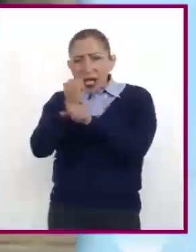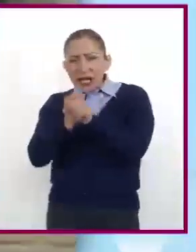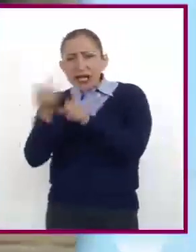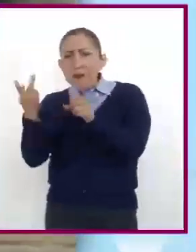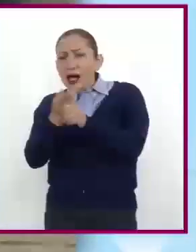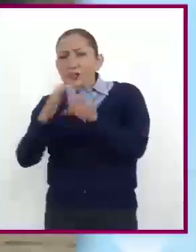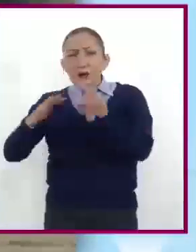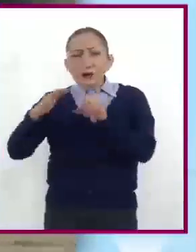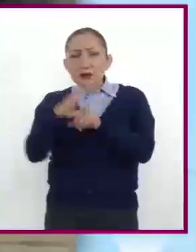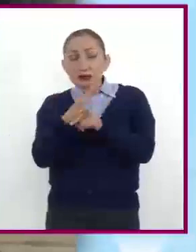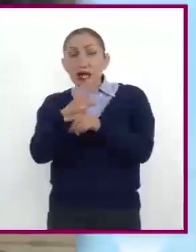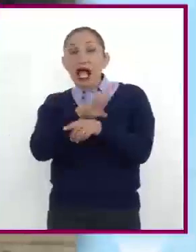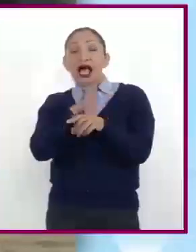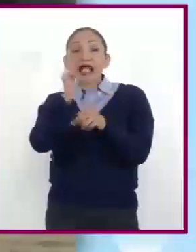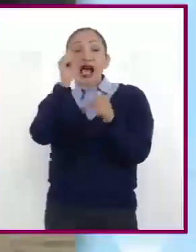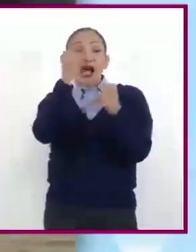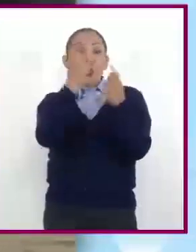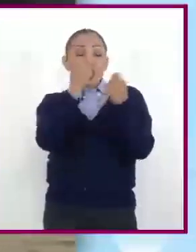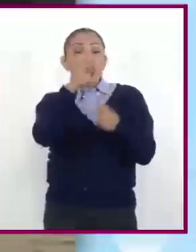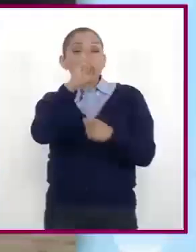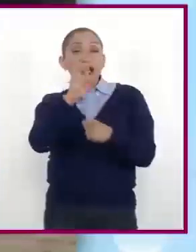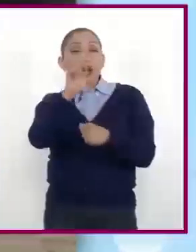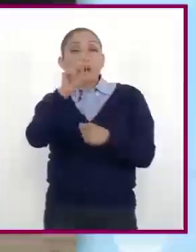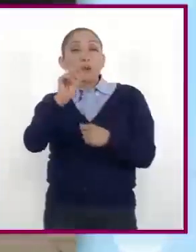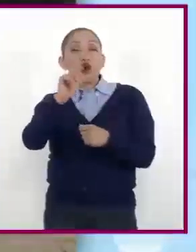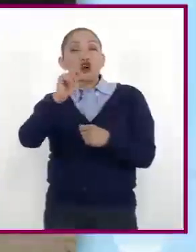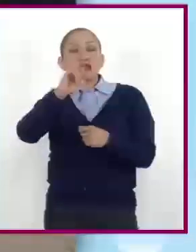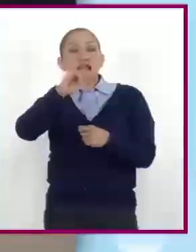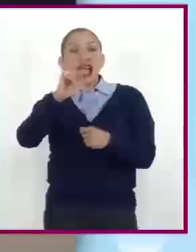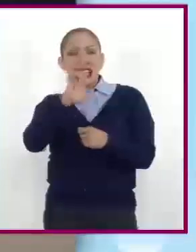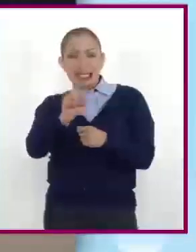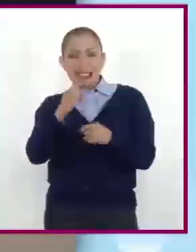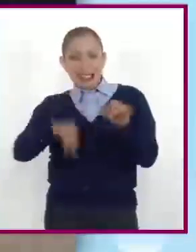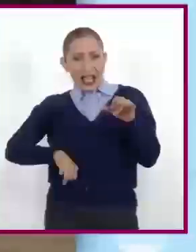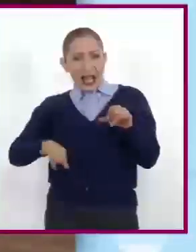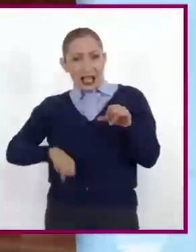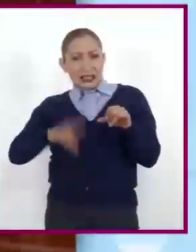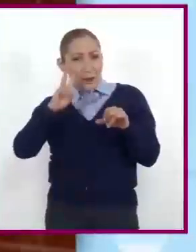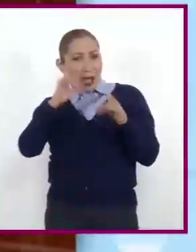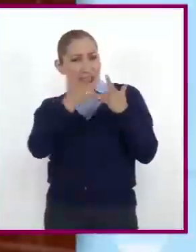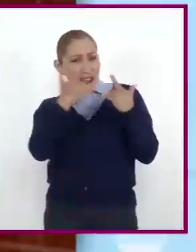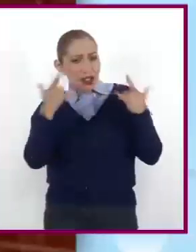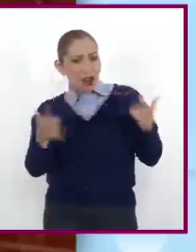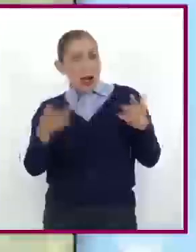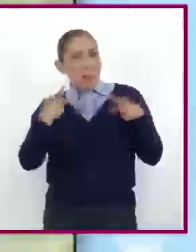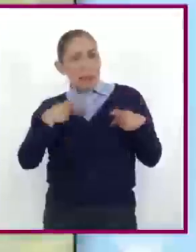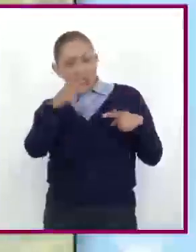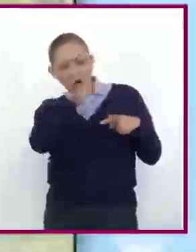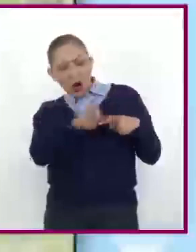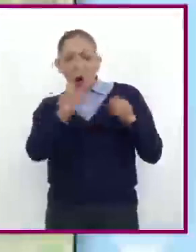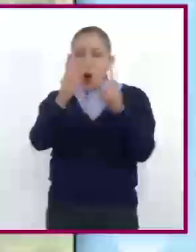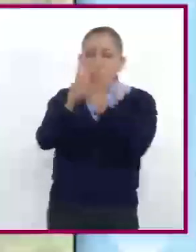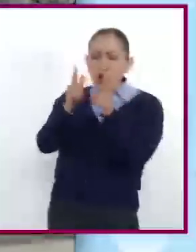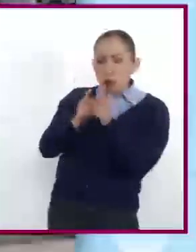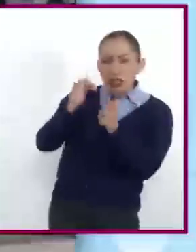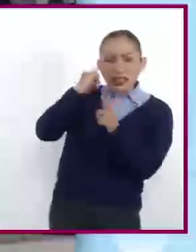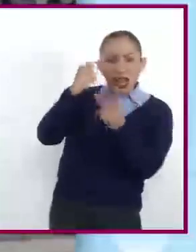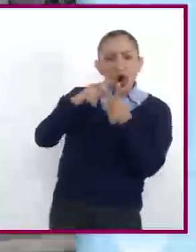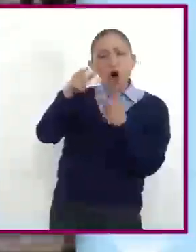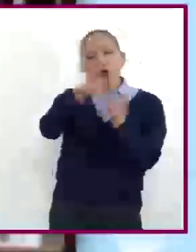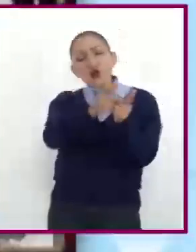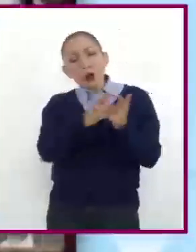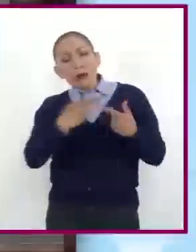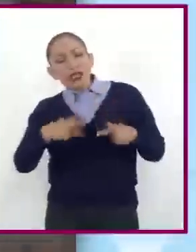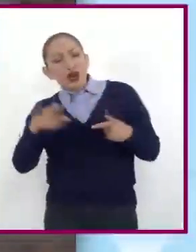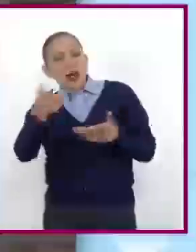desarrolla. Existen reportajes de interés humano que presentan la historia de un personaje, un grupo étnico,